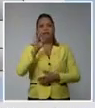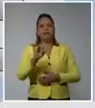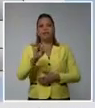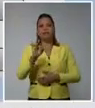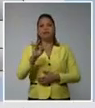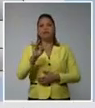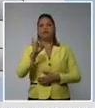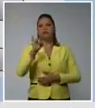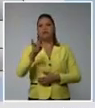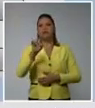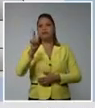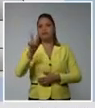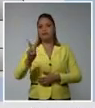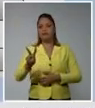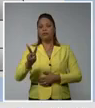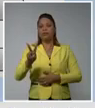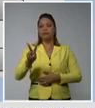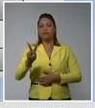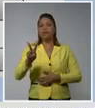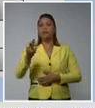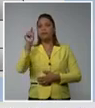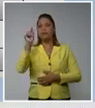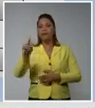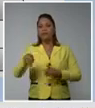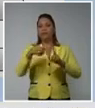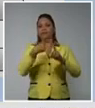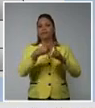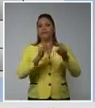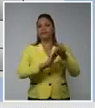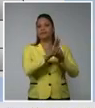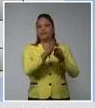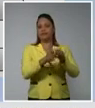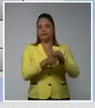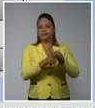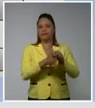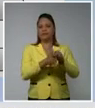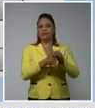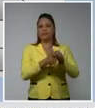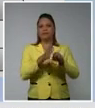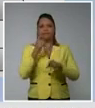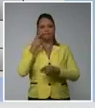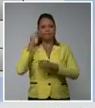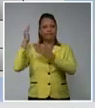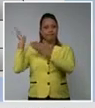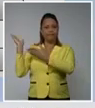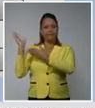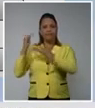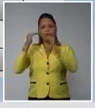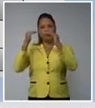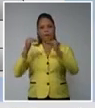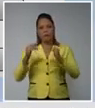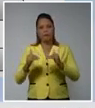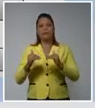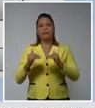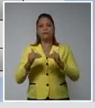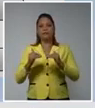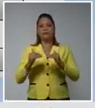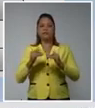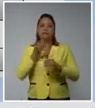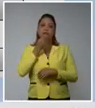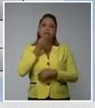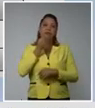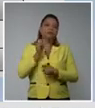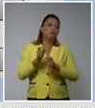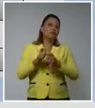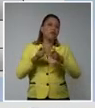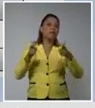792 personas con la COVID-19. Pudiéramos decir que con un incremento de 58